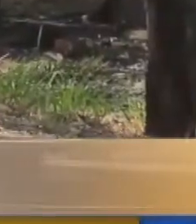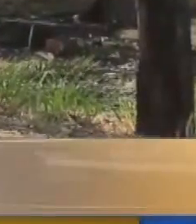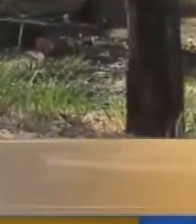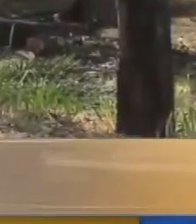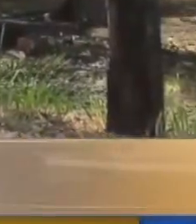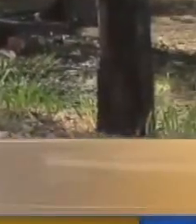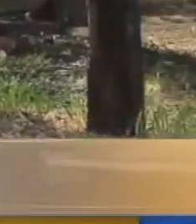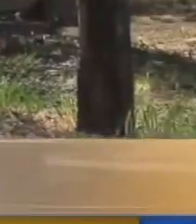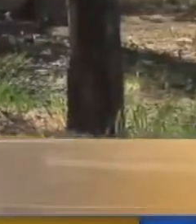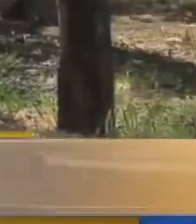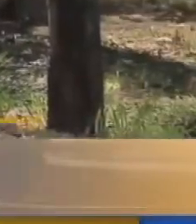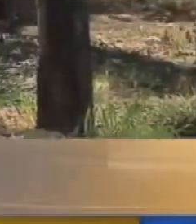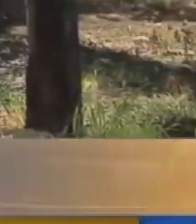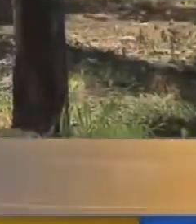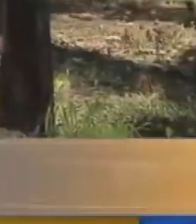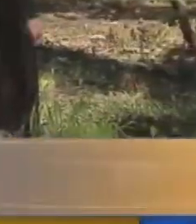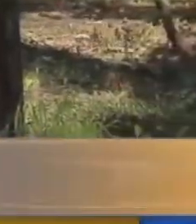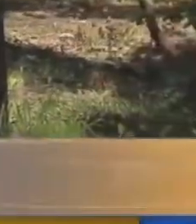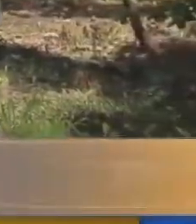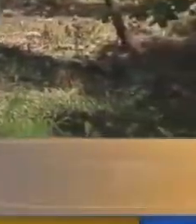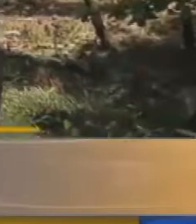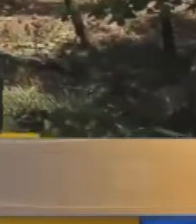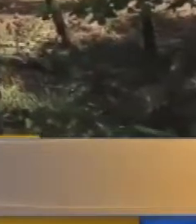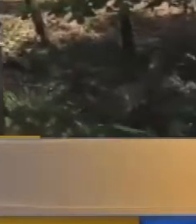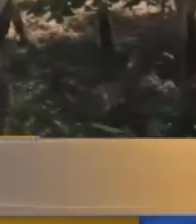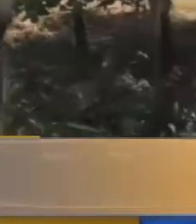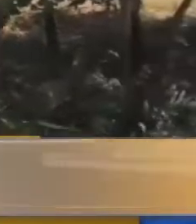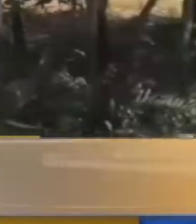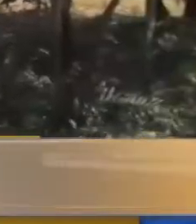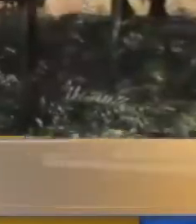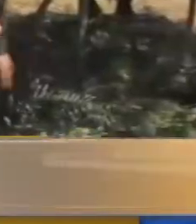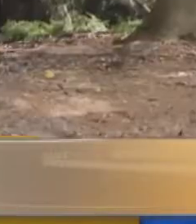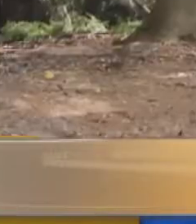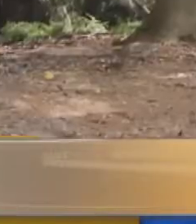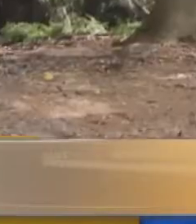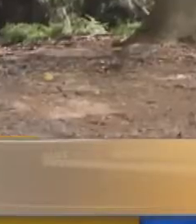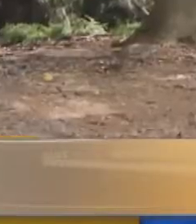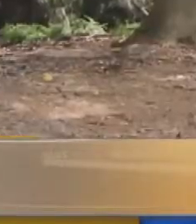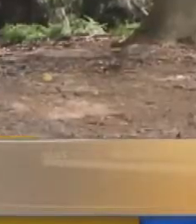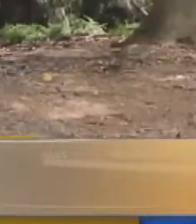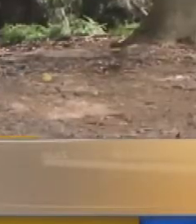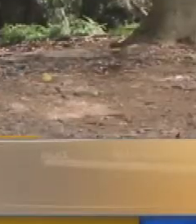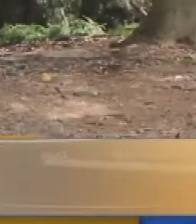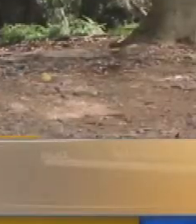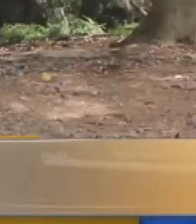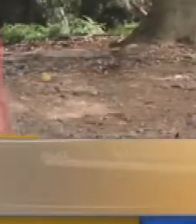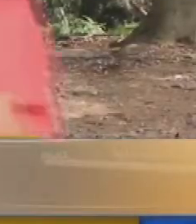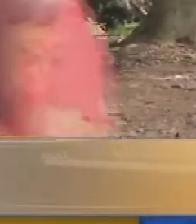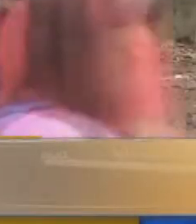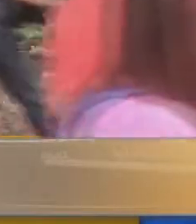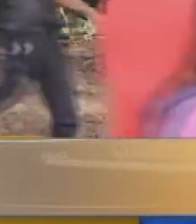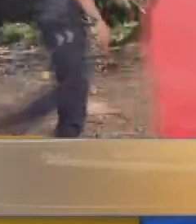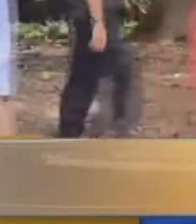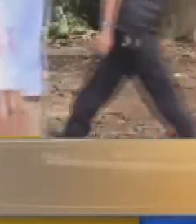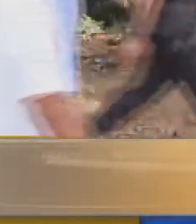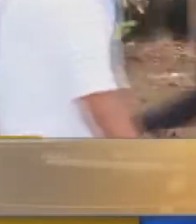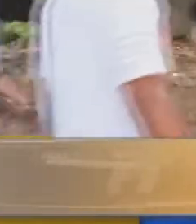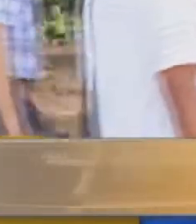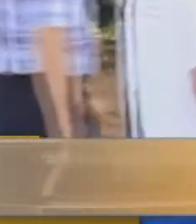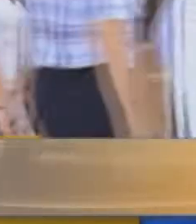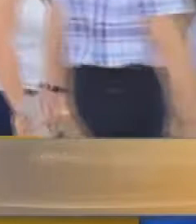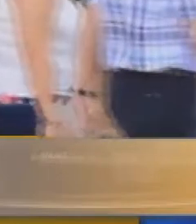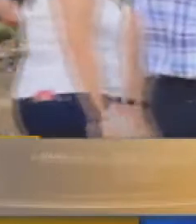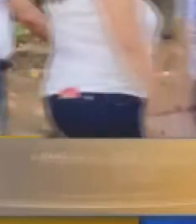labores de recuperación que se realizan en el malecón del Cristo Petrolero. No se descarta que por esta zona se suspenda el tránsito